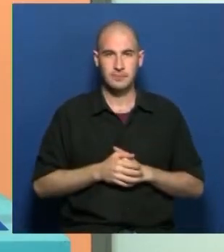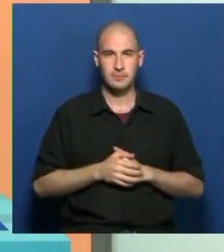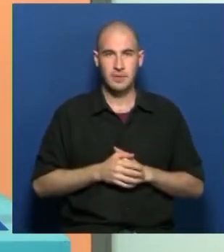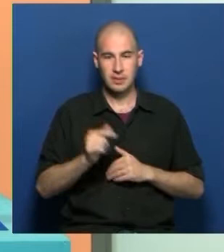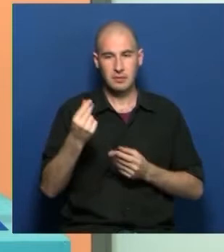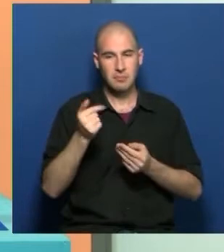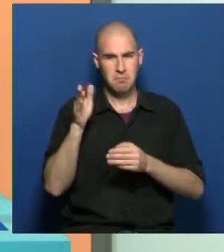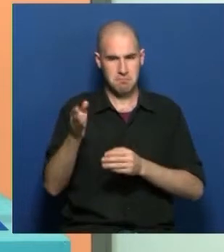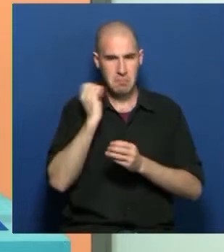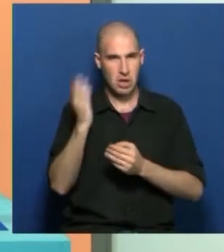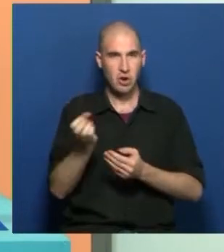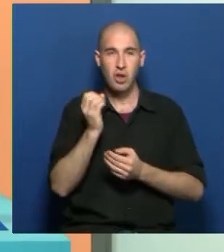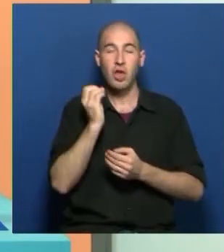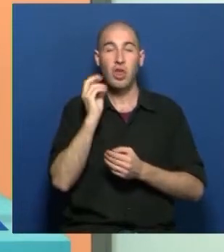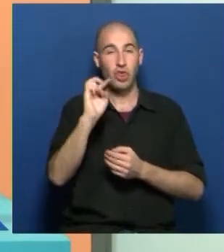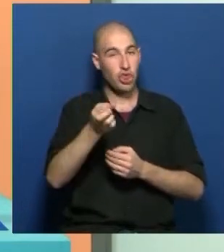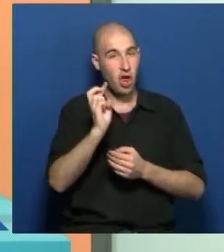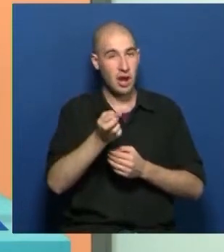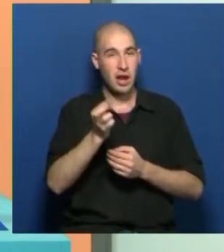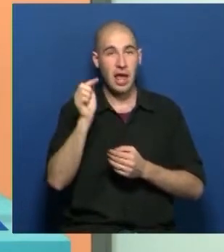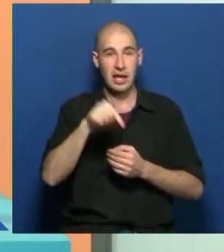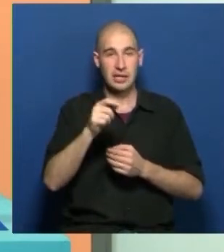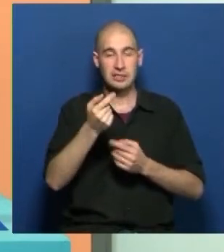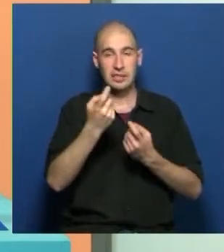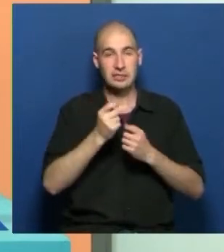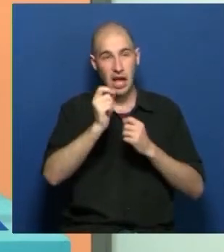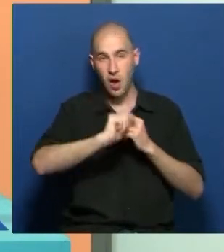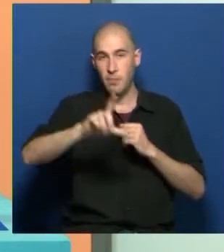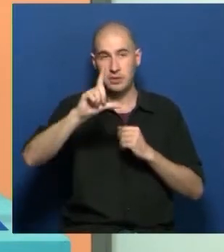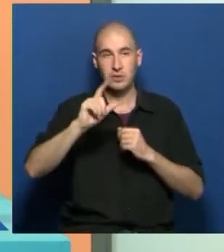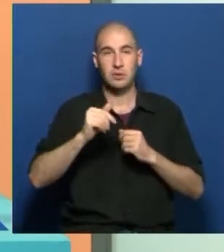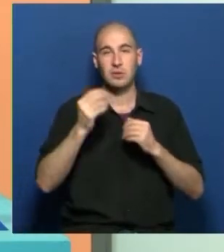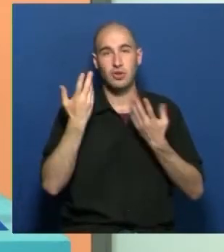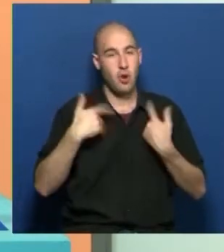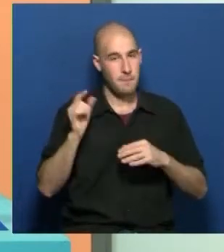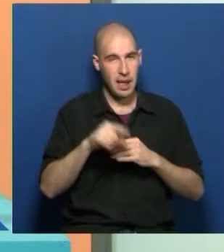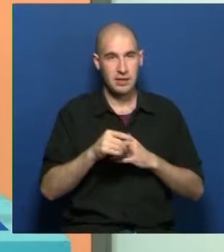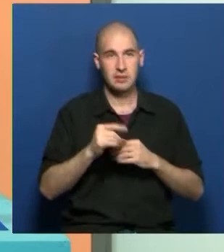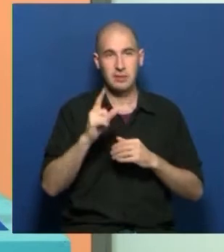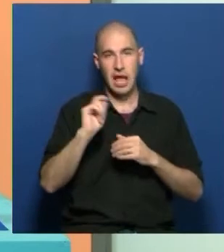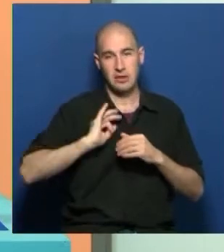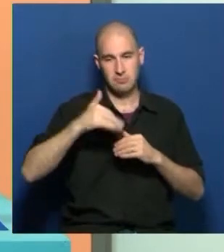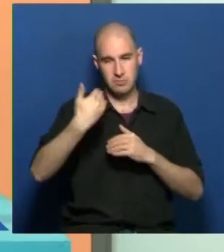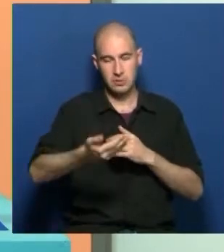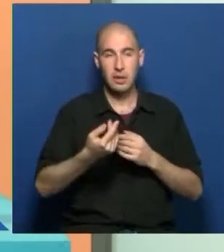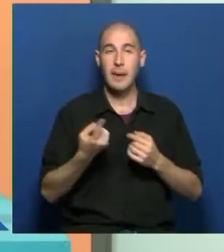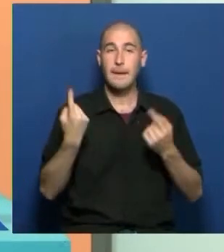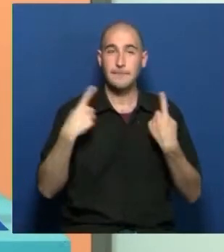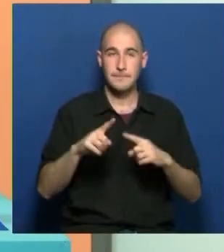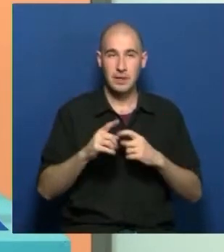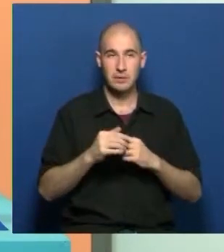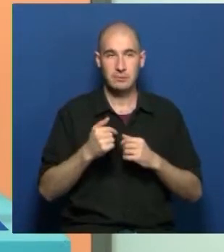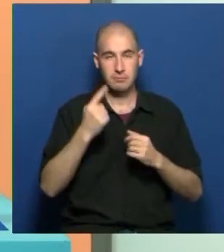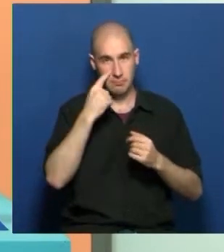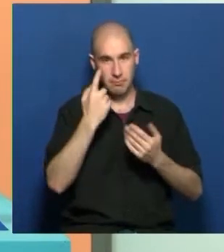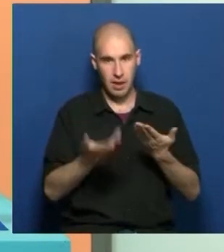ser rentable. Yo creo que el dólar tendría que tener un acomodamiento lógico en los próximos años. Pero cuando empiezo a